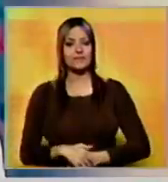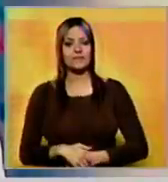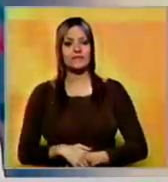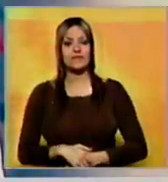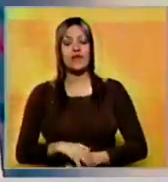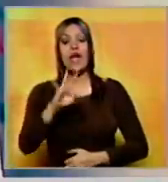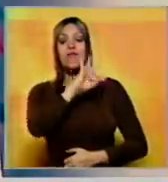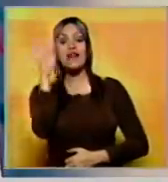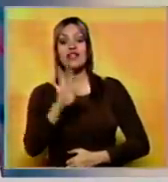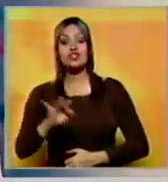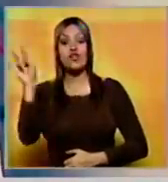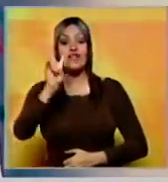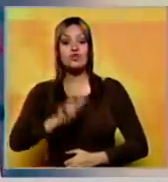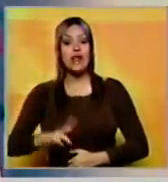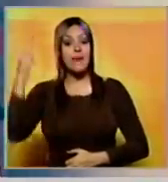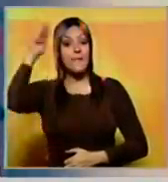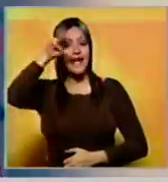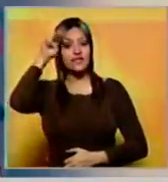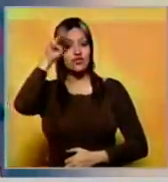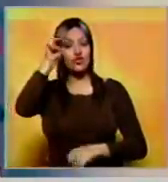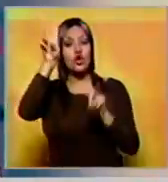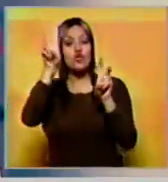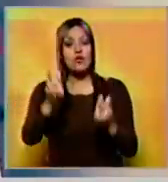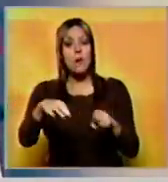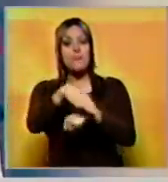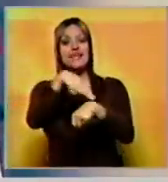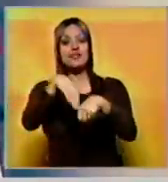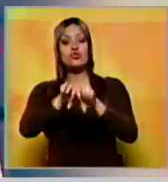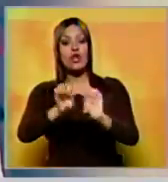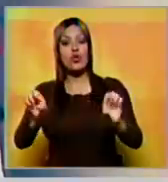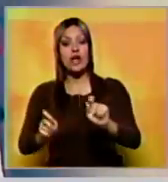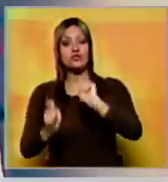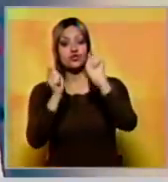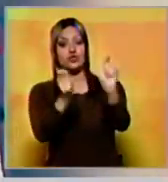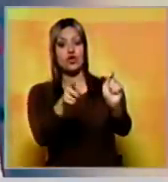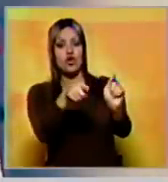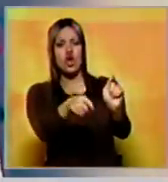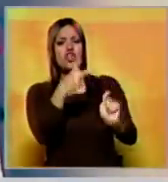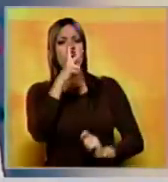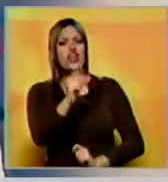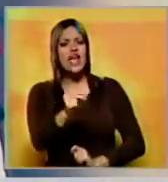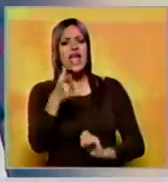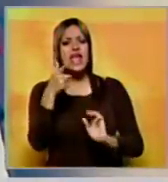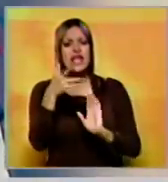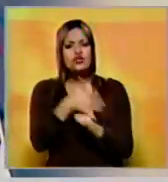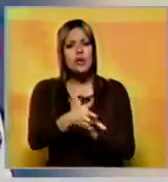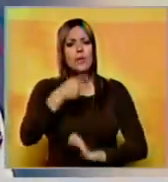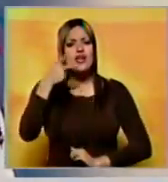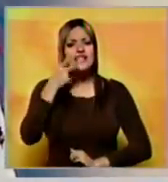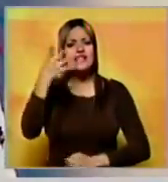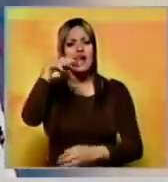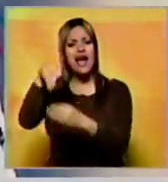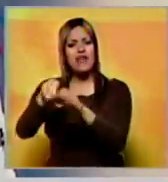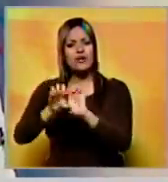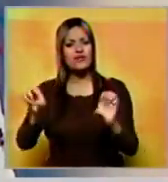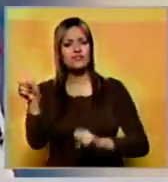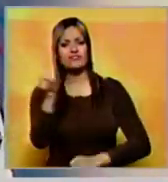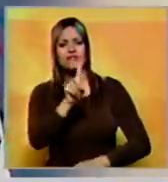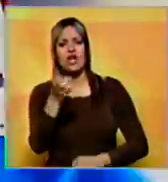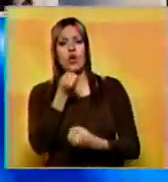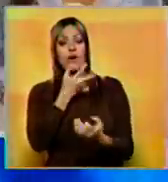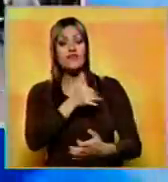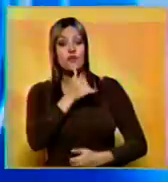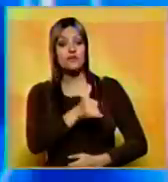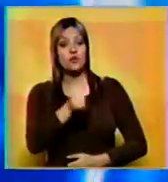La Federación Venezolana de Maestros insta al nuevo ministro de Educación, Héctor Rodríguez, a no politizar el tema educativo. Adriana Andrade nos cuenta